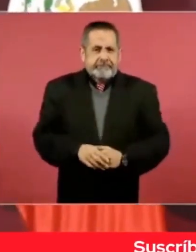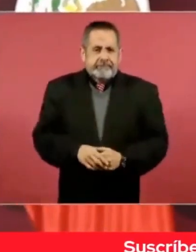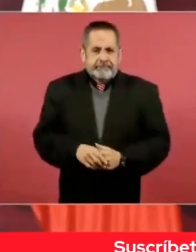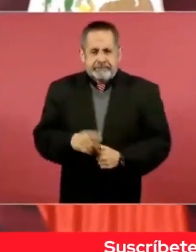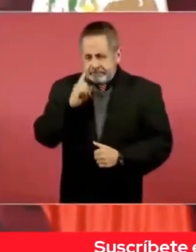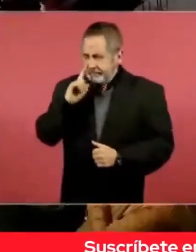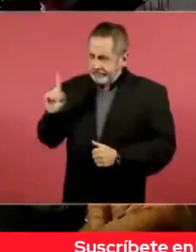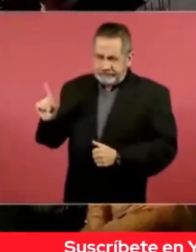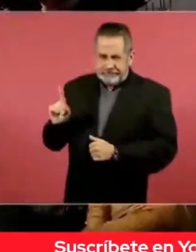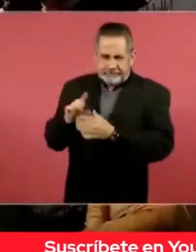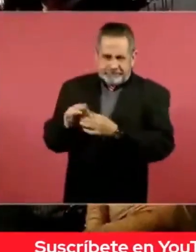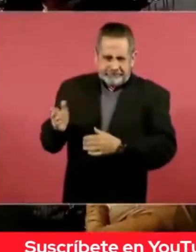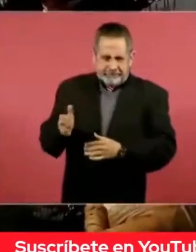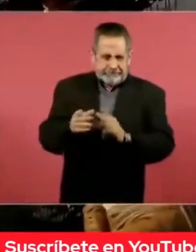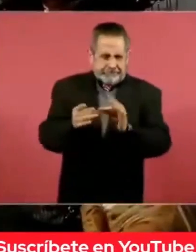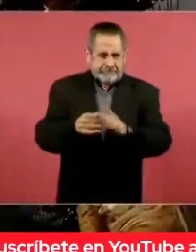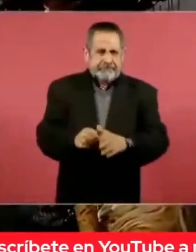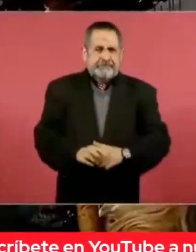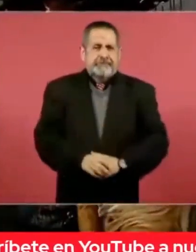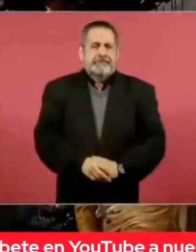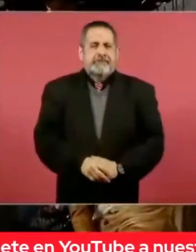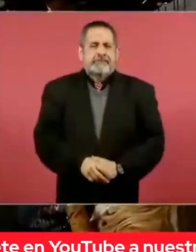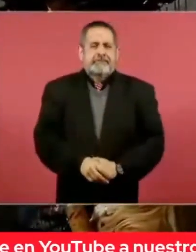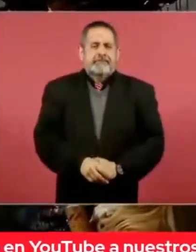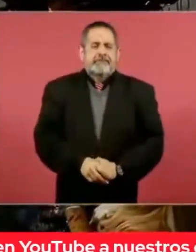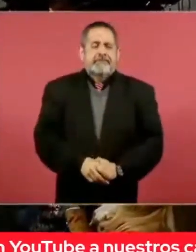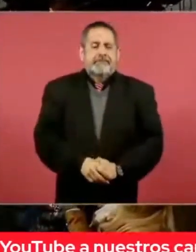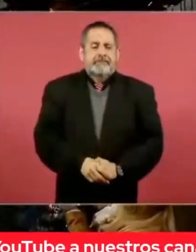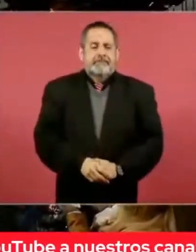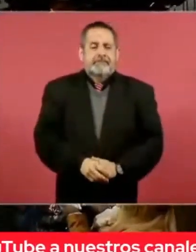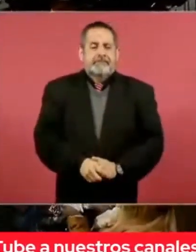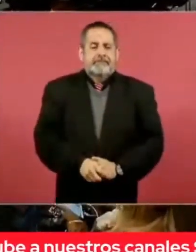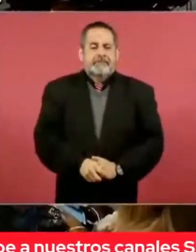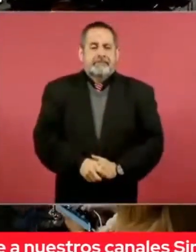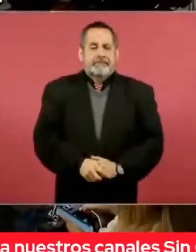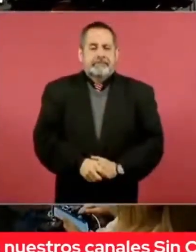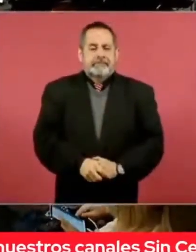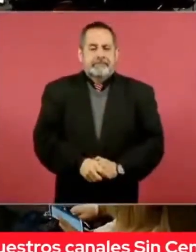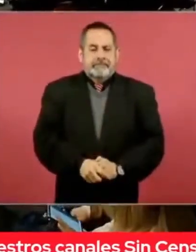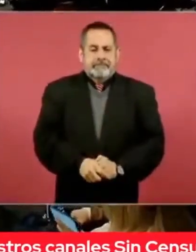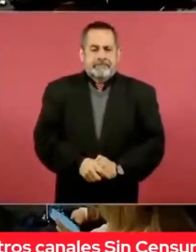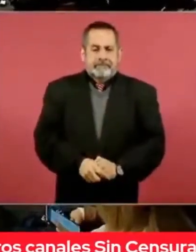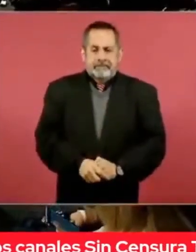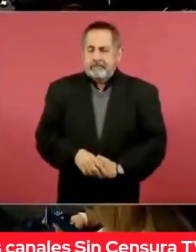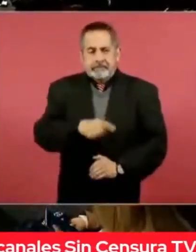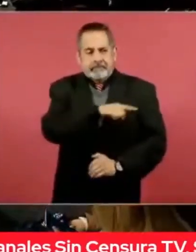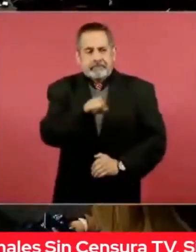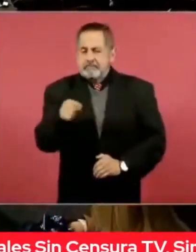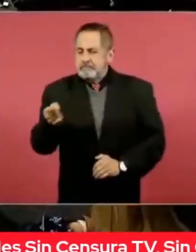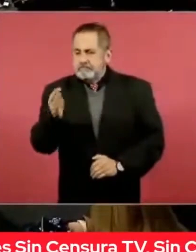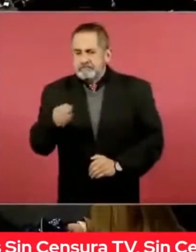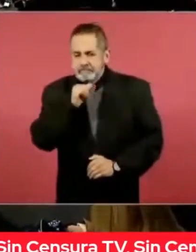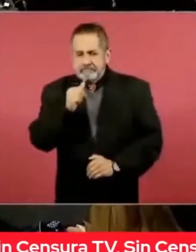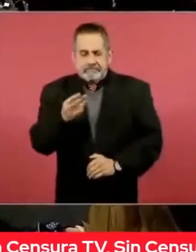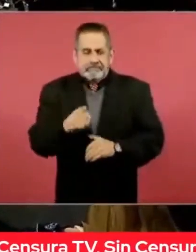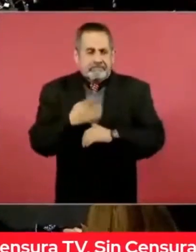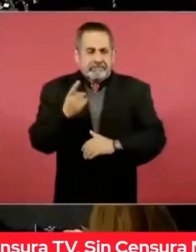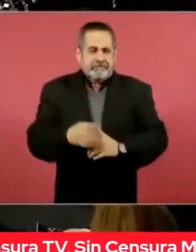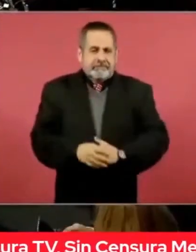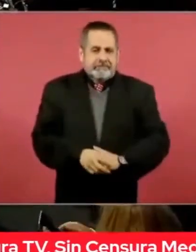pero mientras explica mientras busc por no no te acept